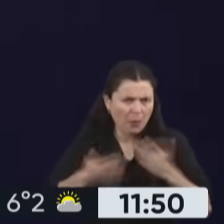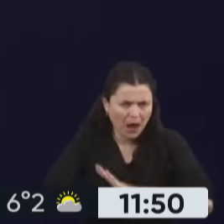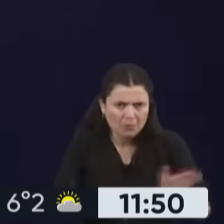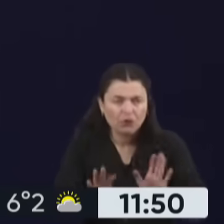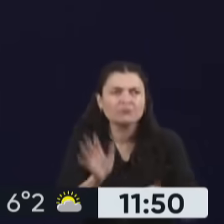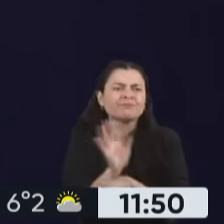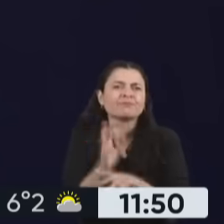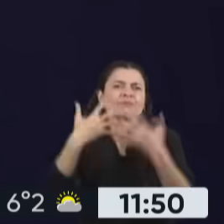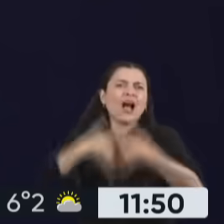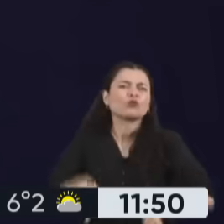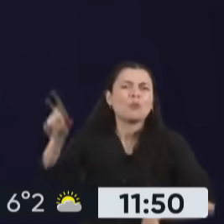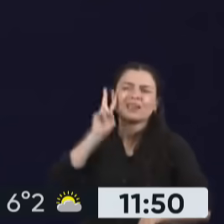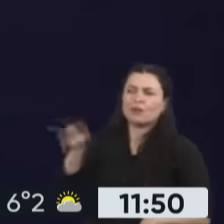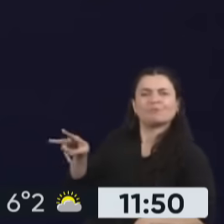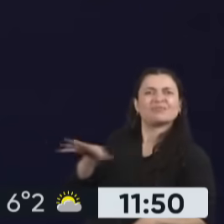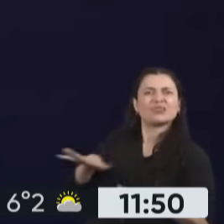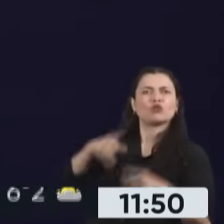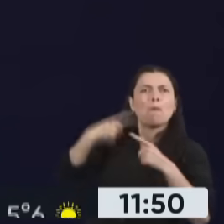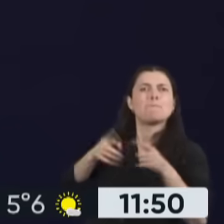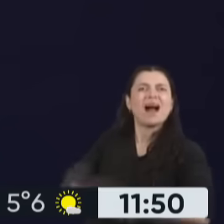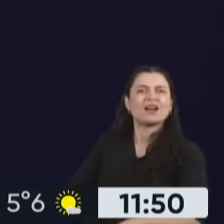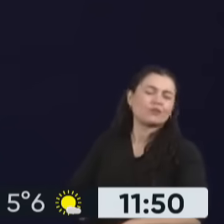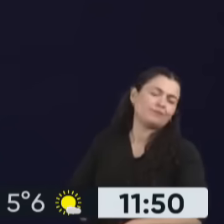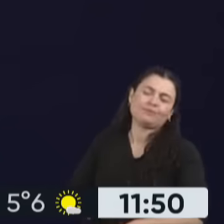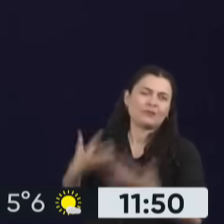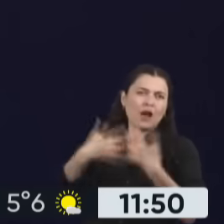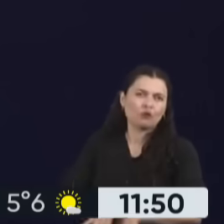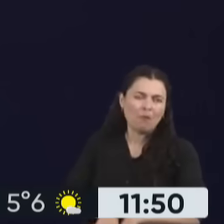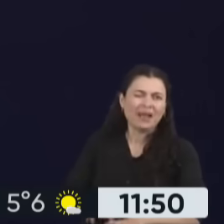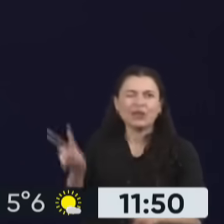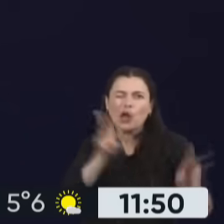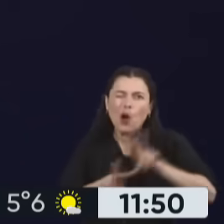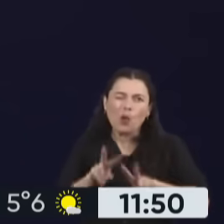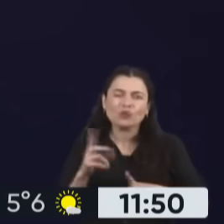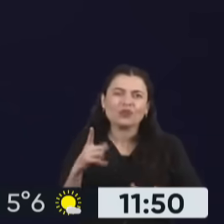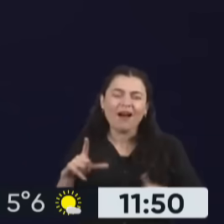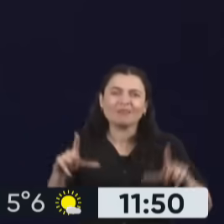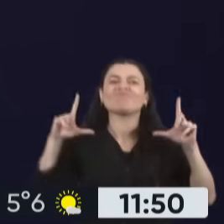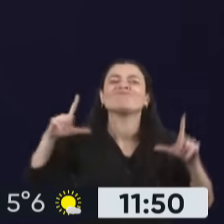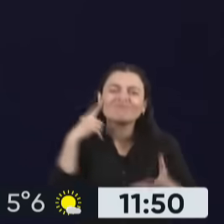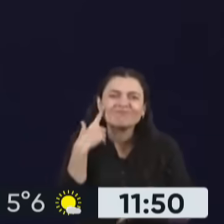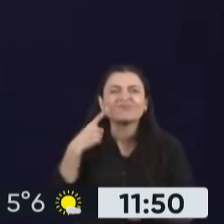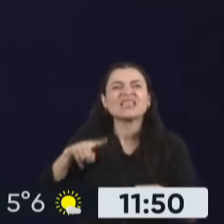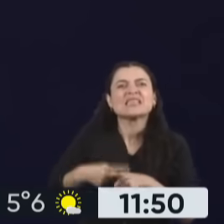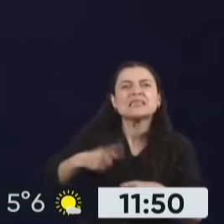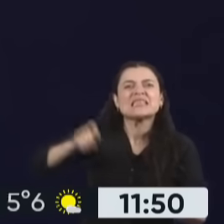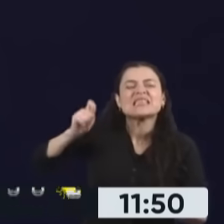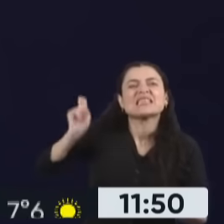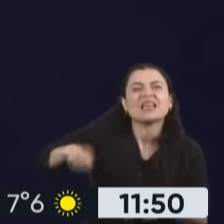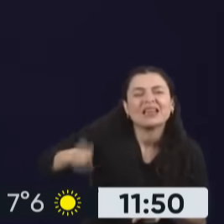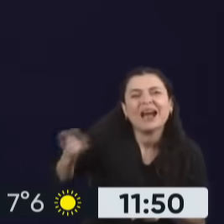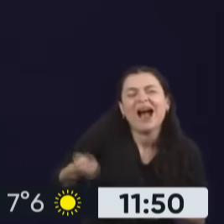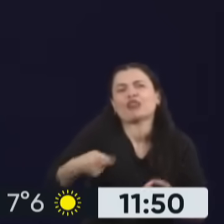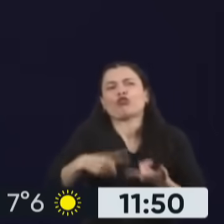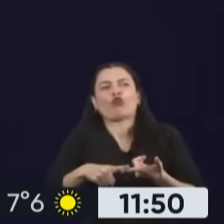un paro en el que unos pocos privilegiados sindicales lo que están haciendo es frenar, dificultar o entorpecer